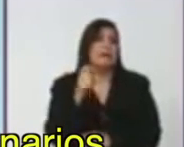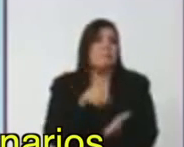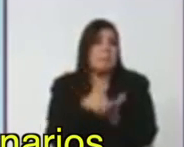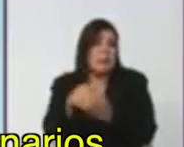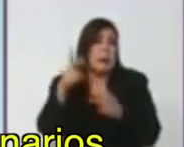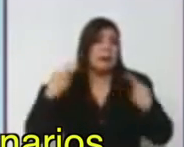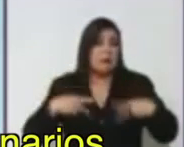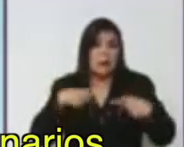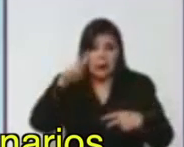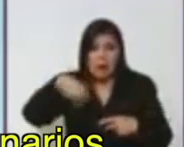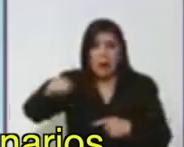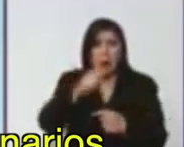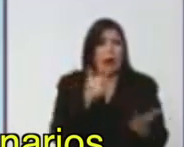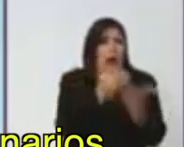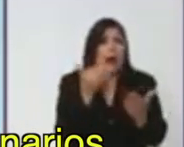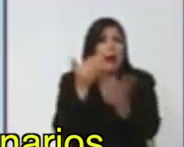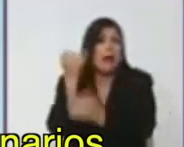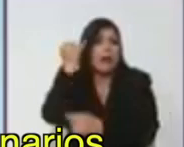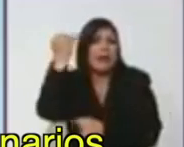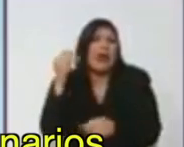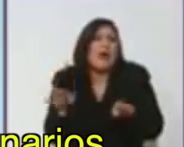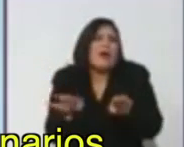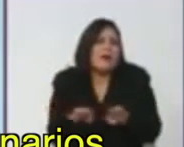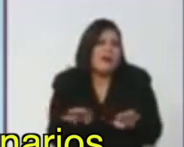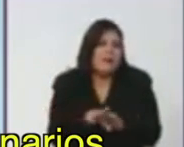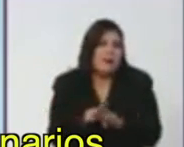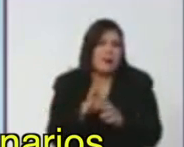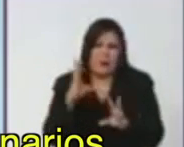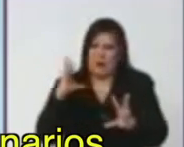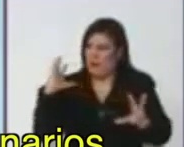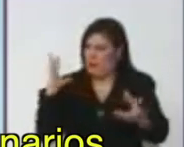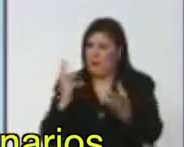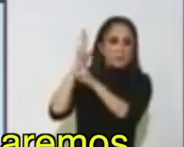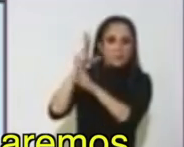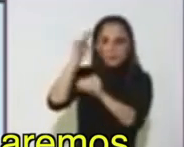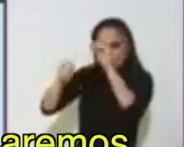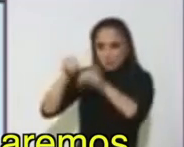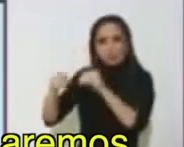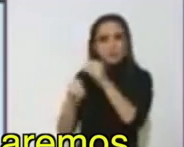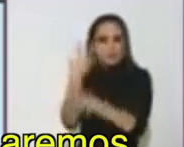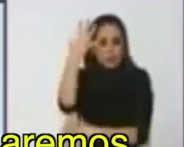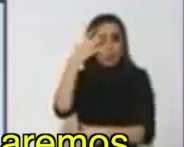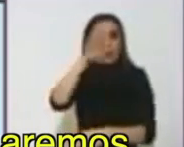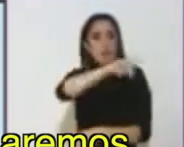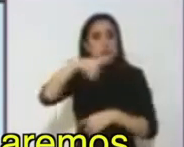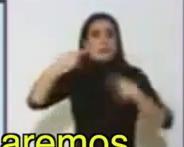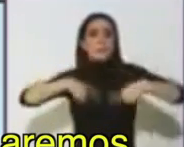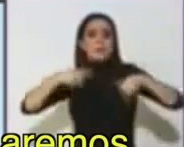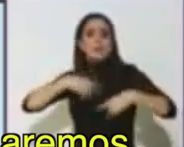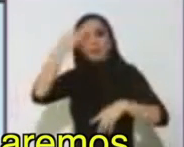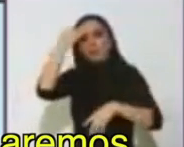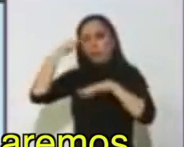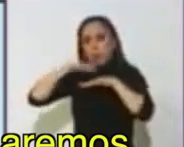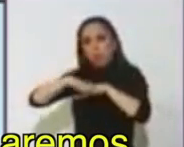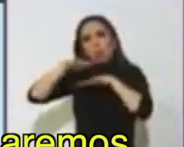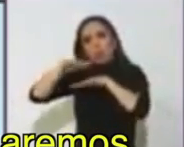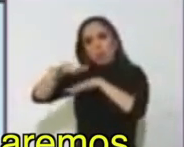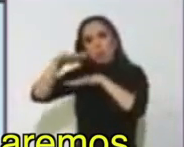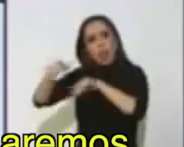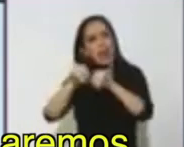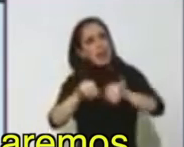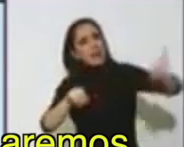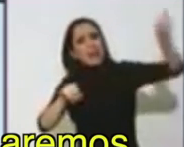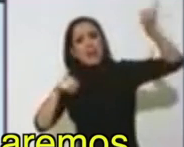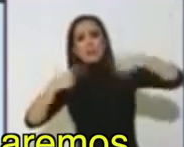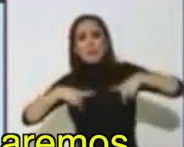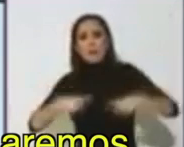políticos, además de inhabilitar a funcionarios públicos que hagan mal uso del erario. Claudia Sheinbaum, aspirante de la coalición Juntos Haremos